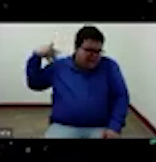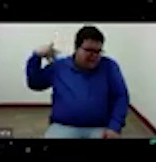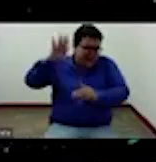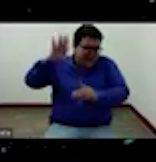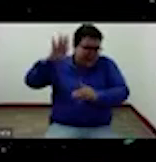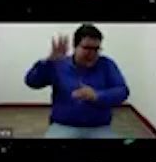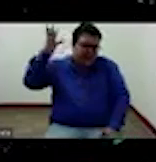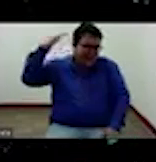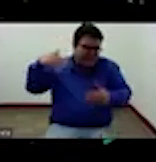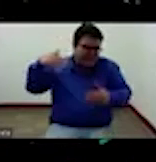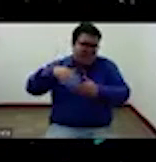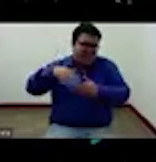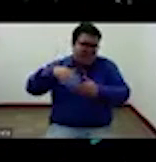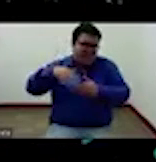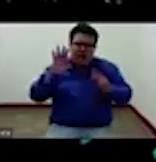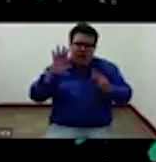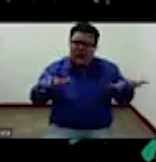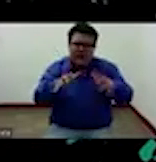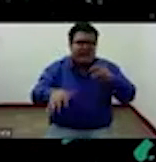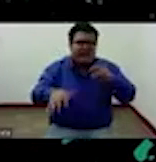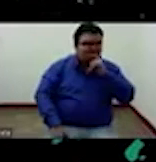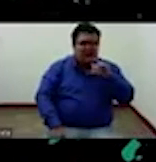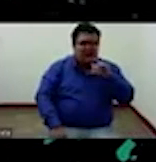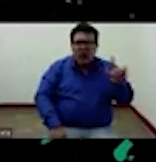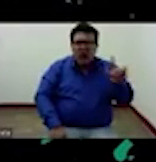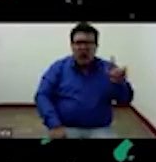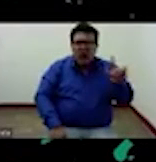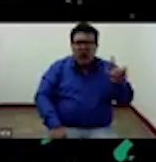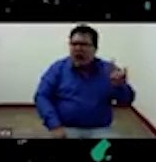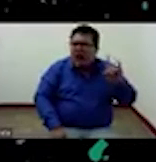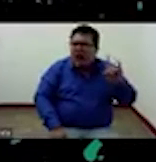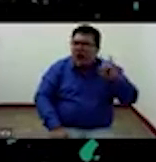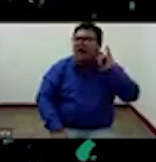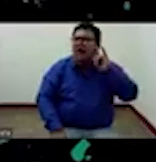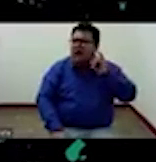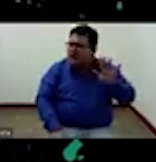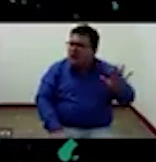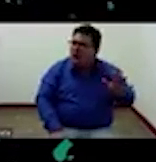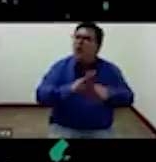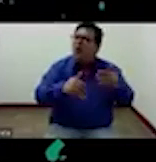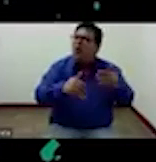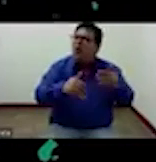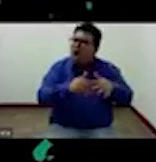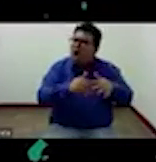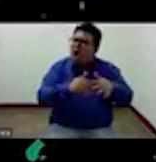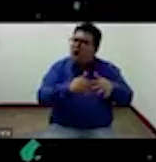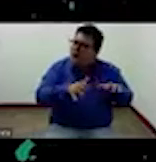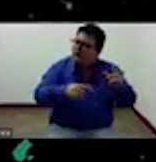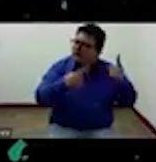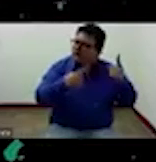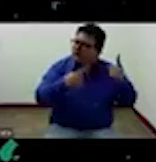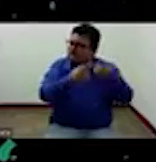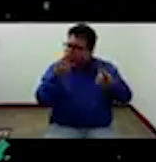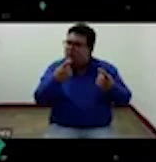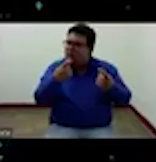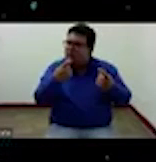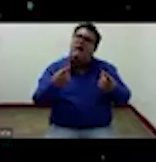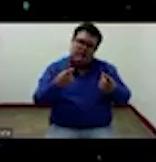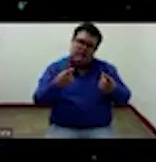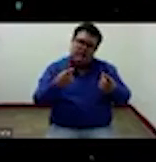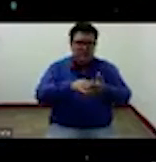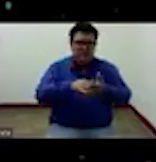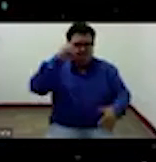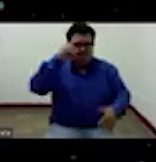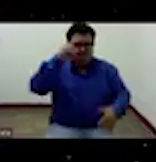Quería oír los archivos fonográficos más ruidosos posibles, con más ruido de scratch, de rozamiento,